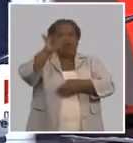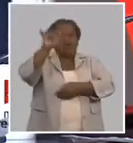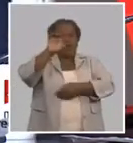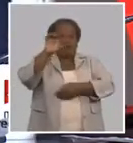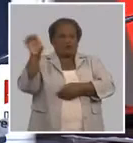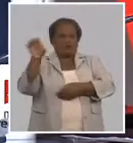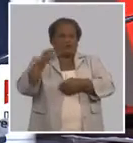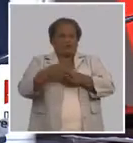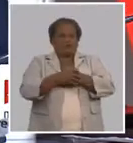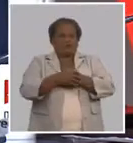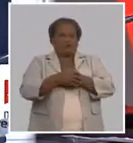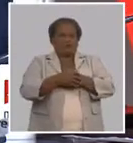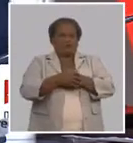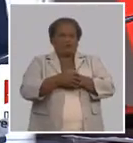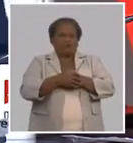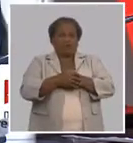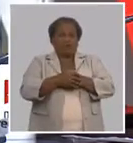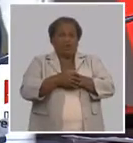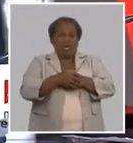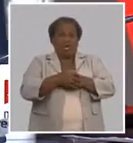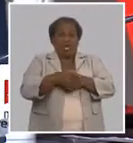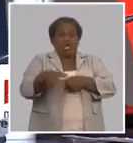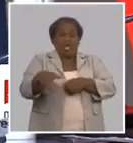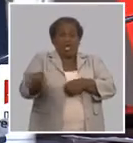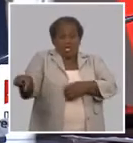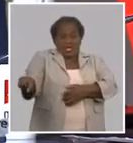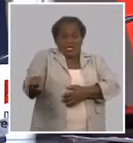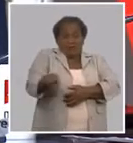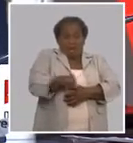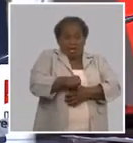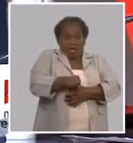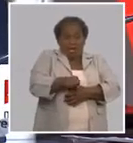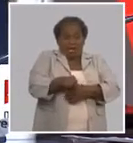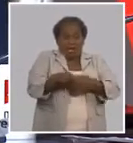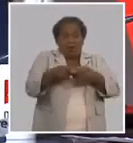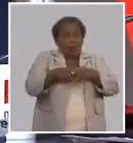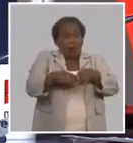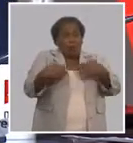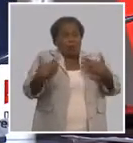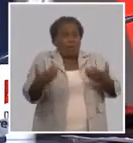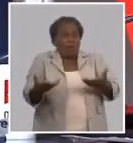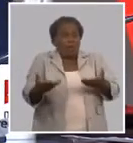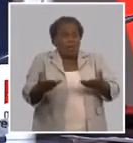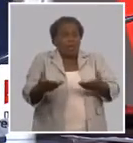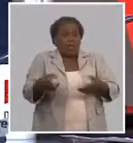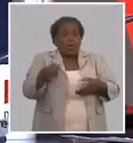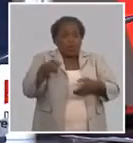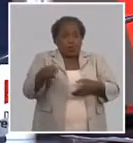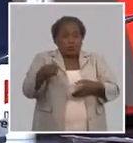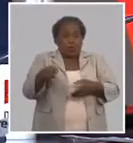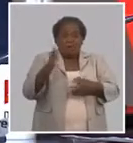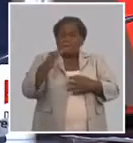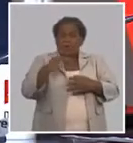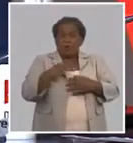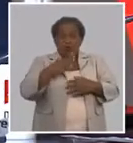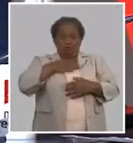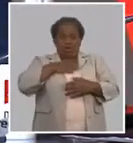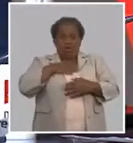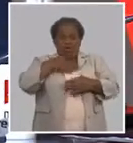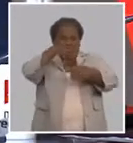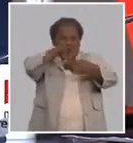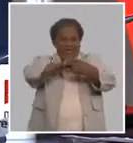interior de la aeronave el equipaje acompañante es el que va con usted pero no le acompaña